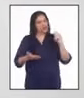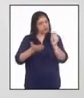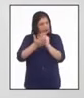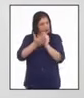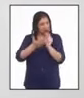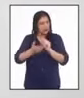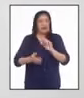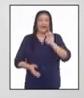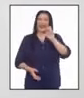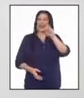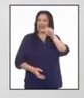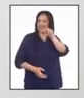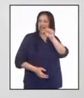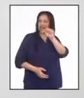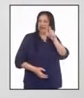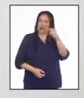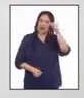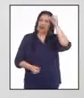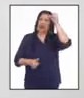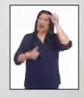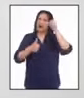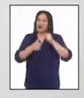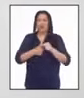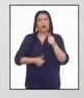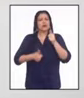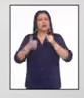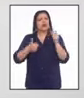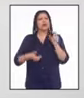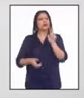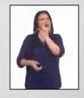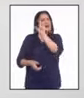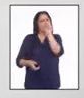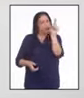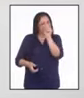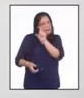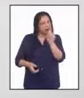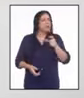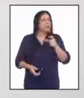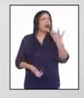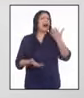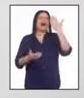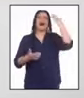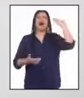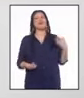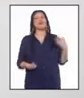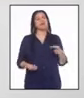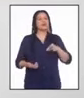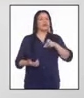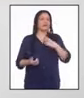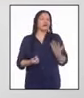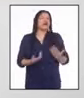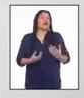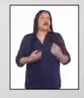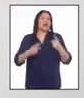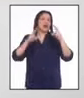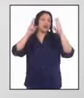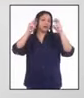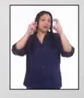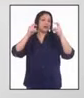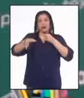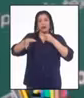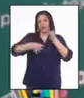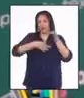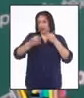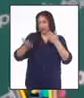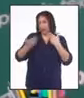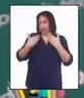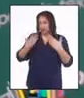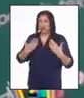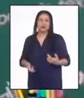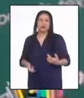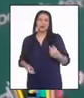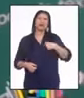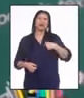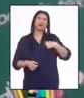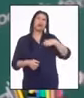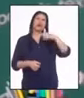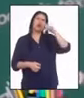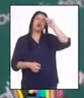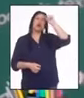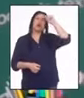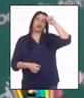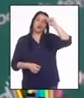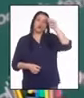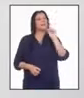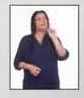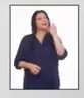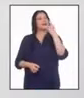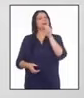¿Recuerdan en qué párrafo se encontraba esta tesis con nuestra postura frente al tema tratado? Hasta donde yo recuerdo, en